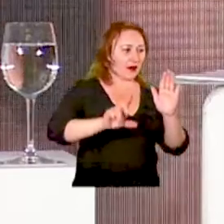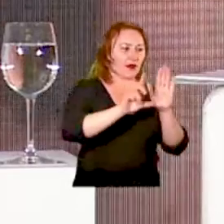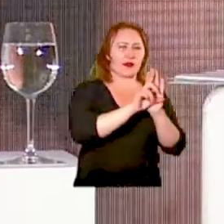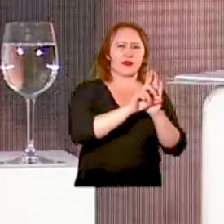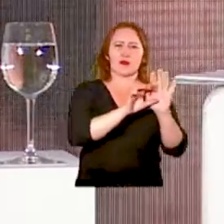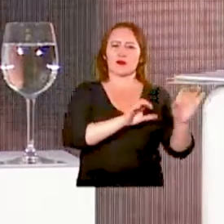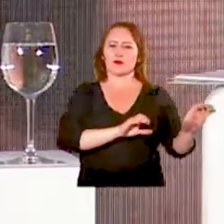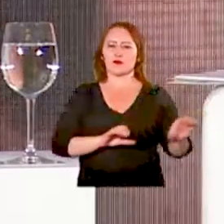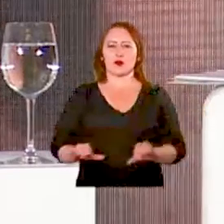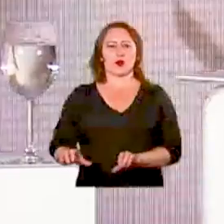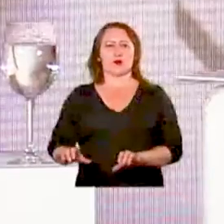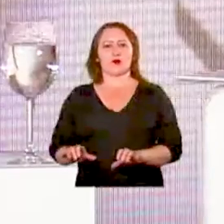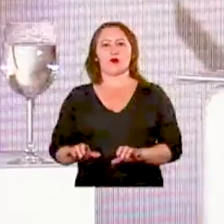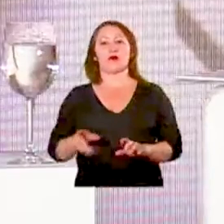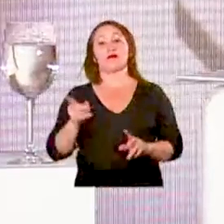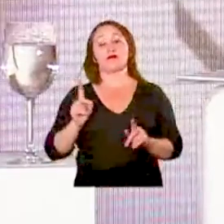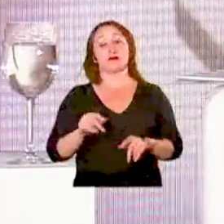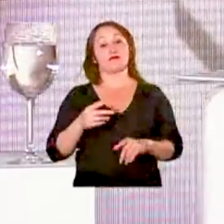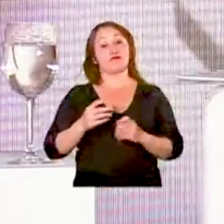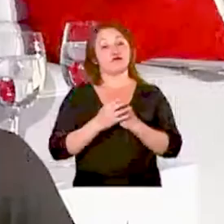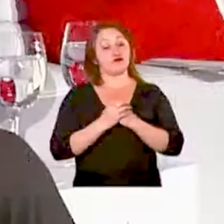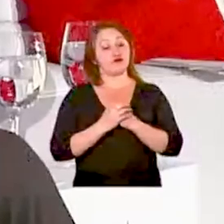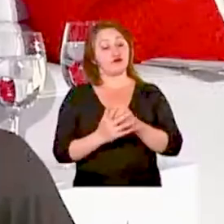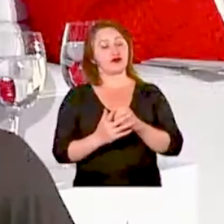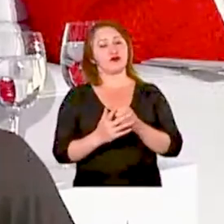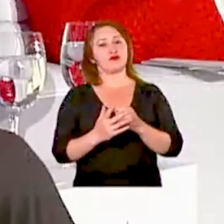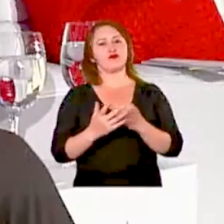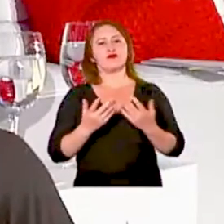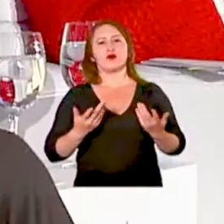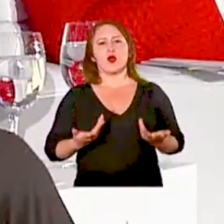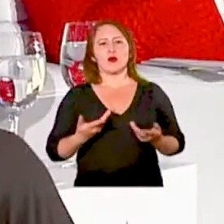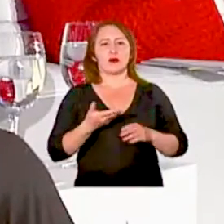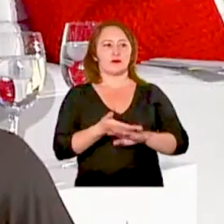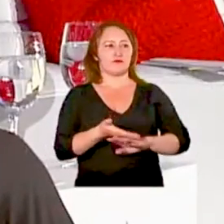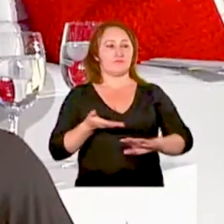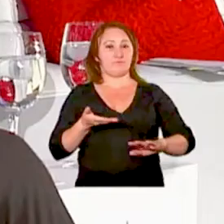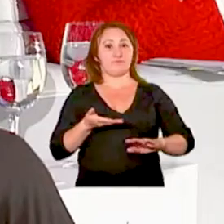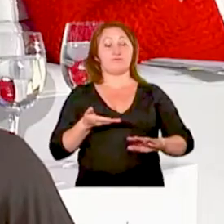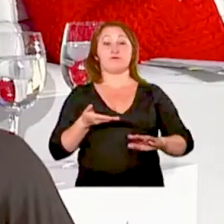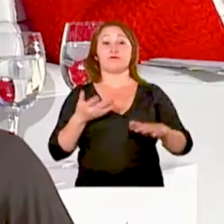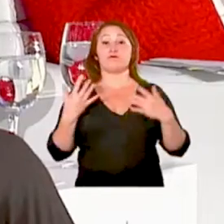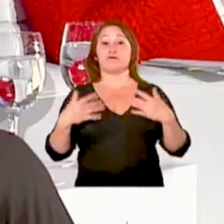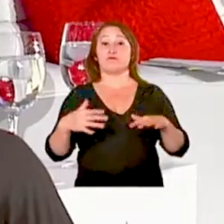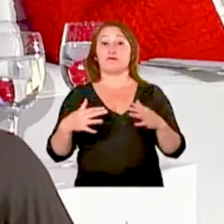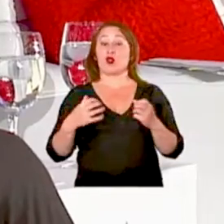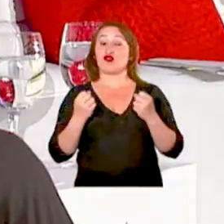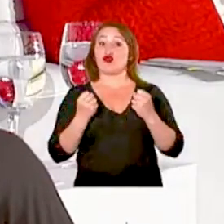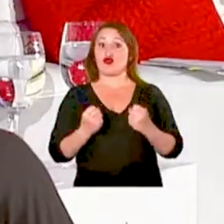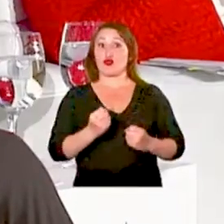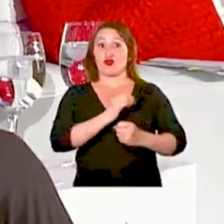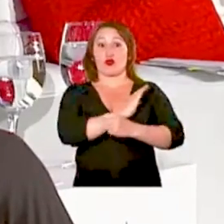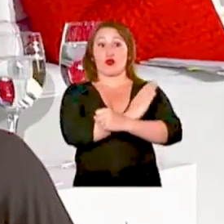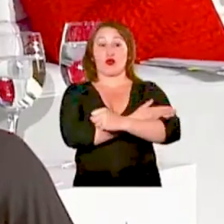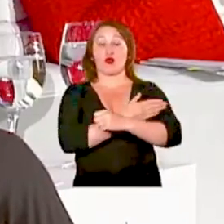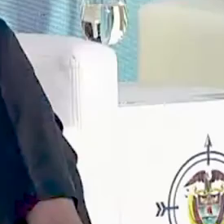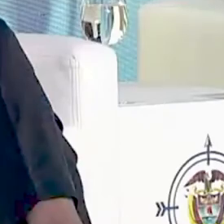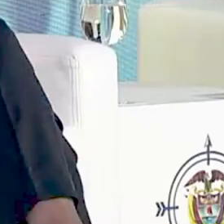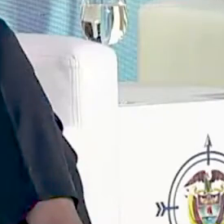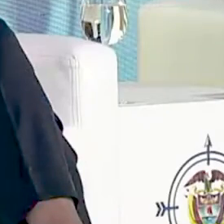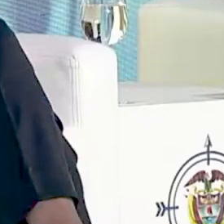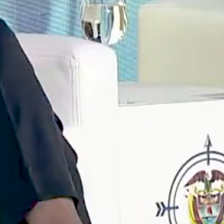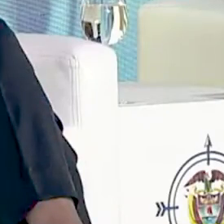del comportamiento y la honestidad que se le exige de una manera mucho más fuerte al